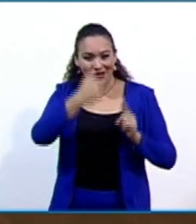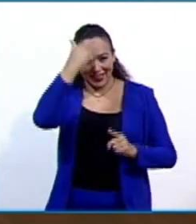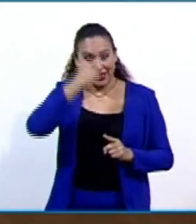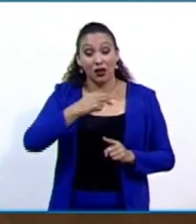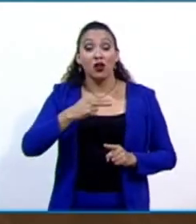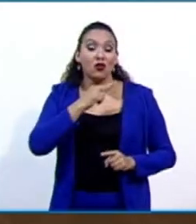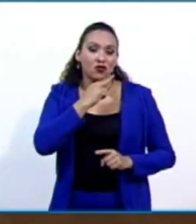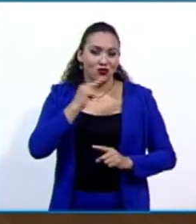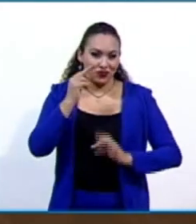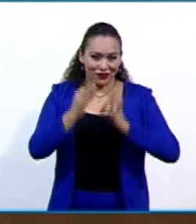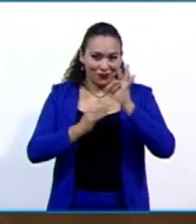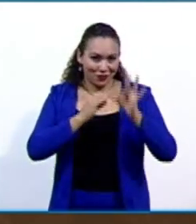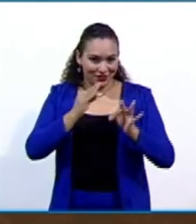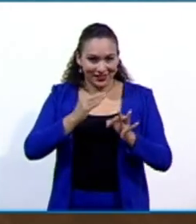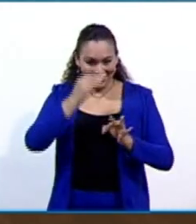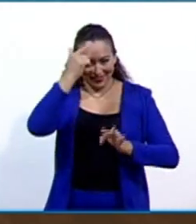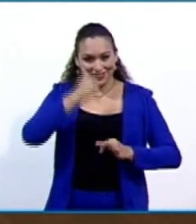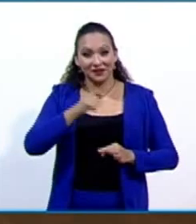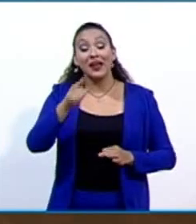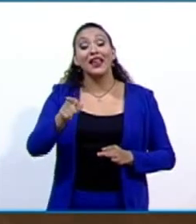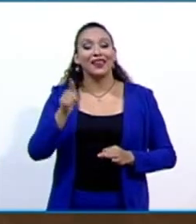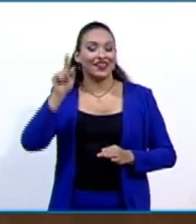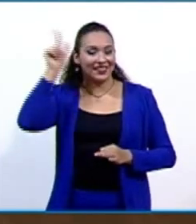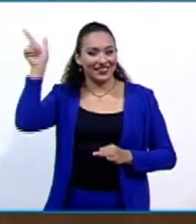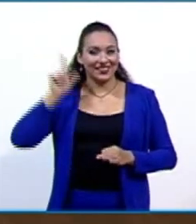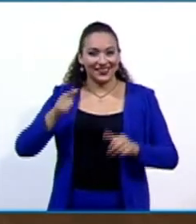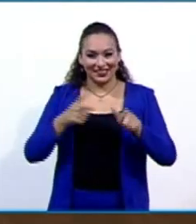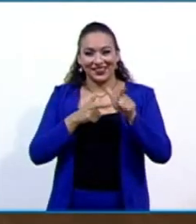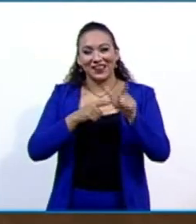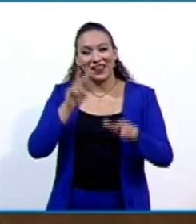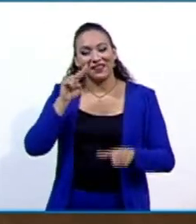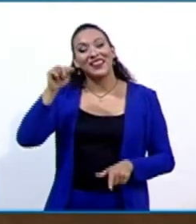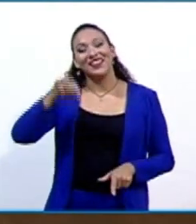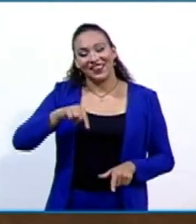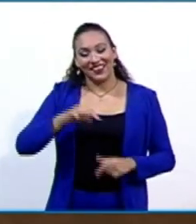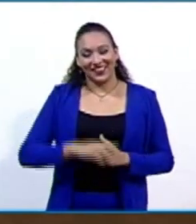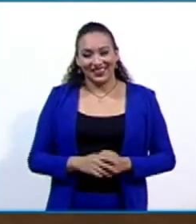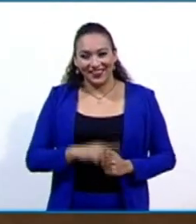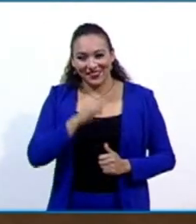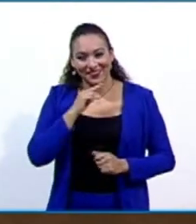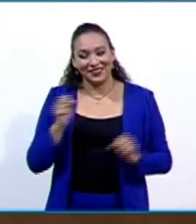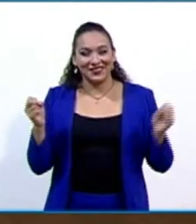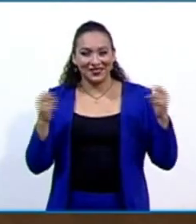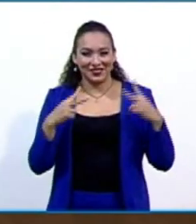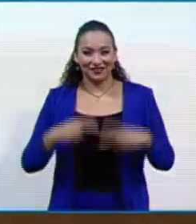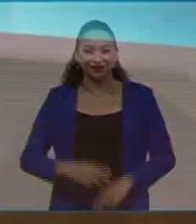Lorena Sánchez Cabrera y le invito a seguir disfrutando esta tarde de jueves. Hasta pronto.